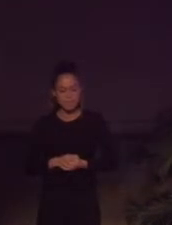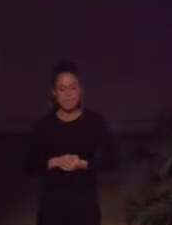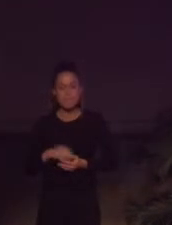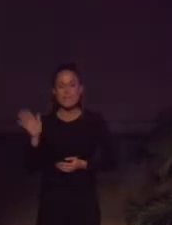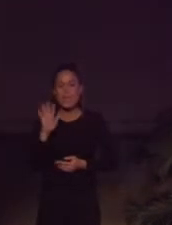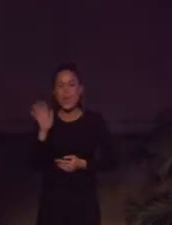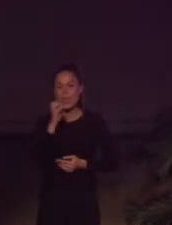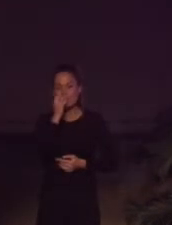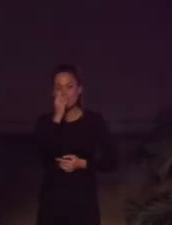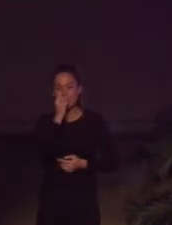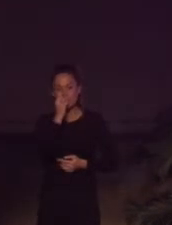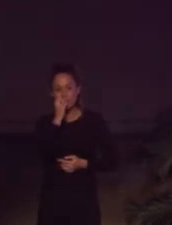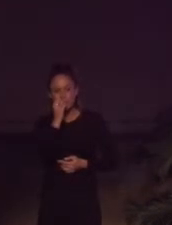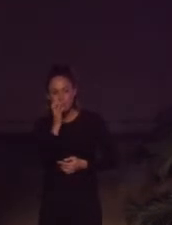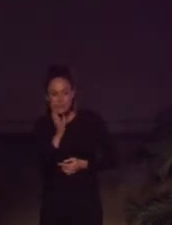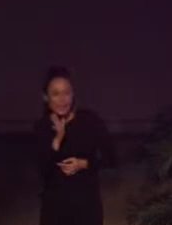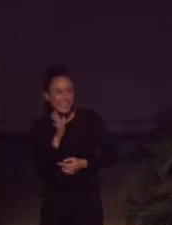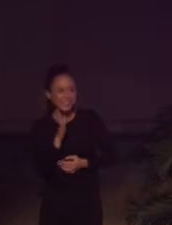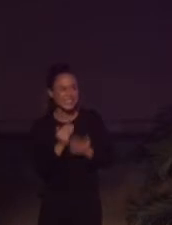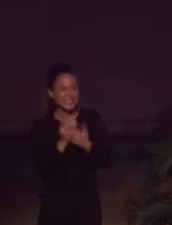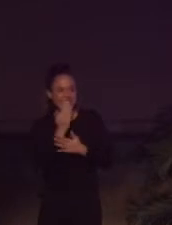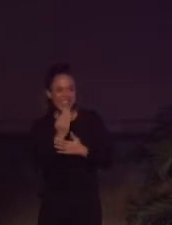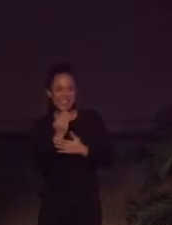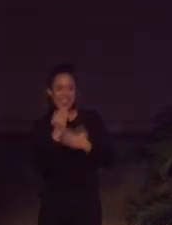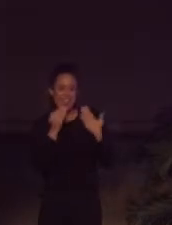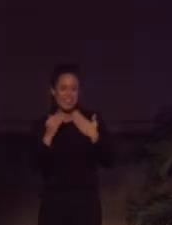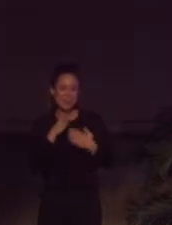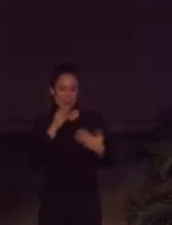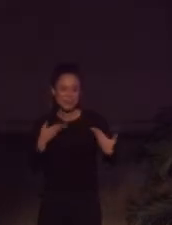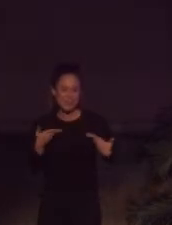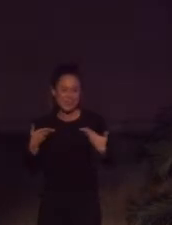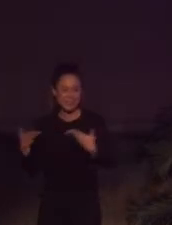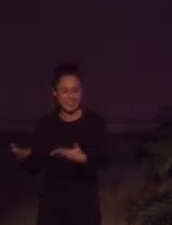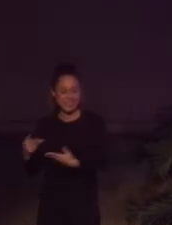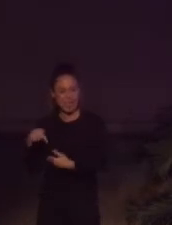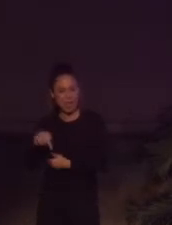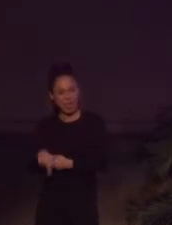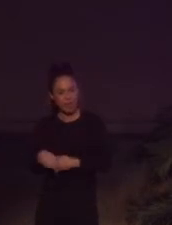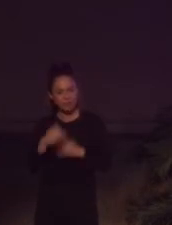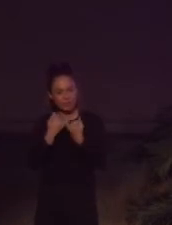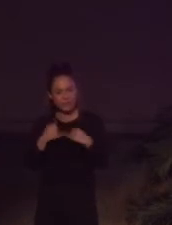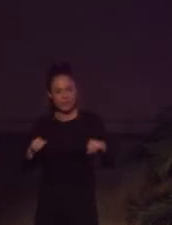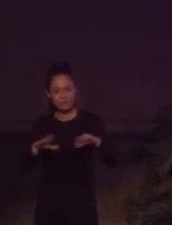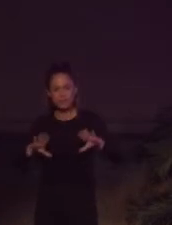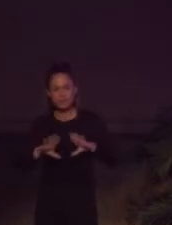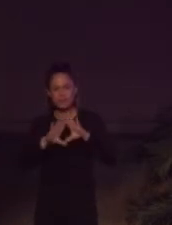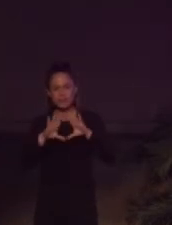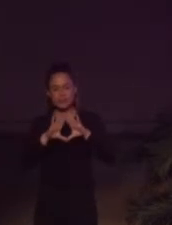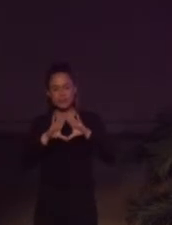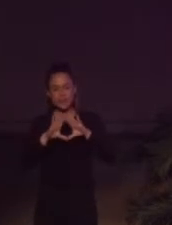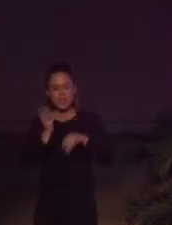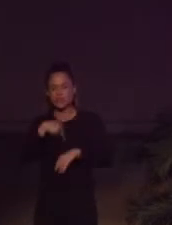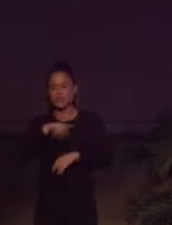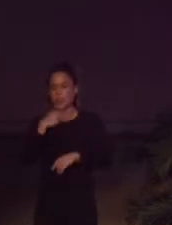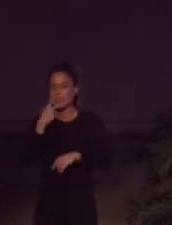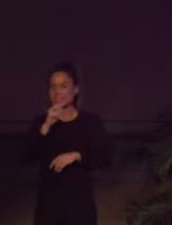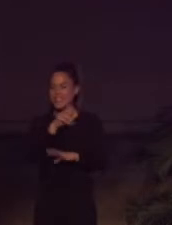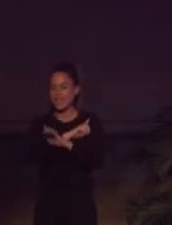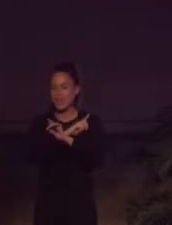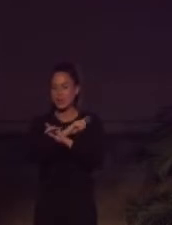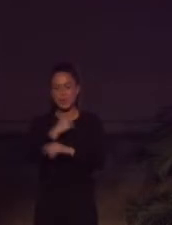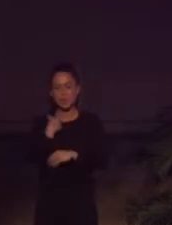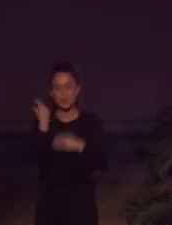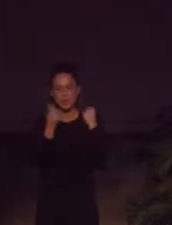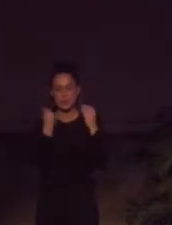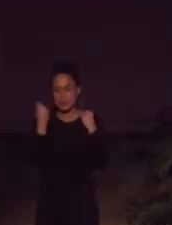Hola, buenas. Encantada de que nos hayáis invitado aquí al Feministalia. Además, hoy es 20 de noviembre, que creo que es un buen